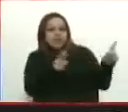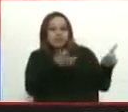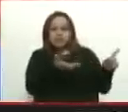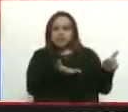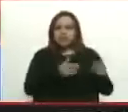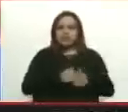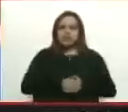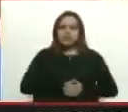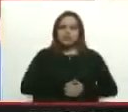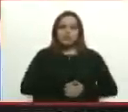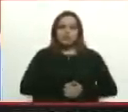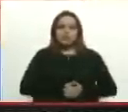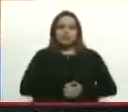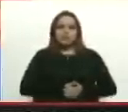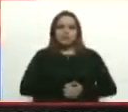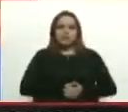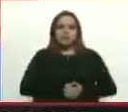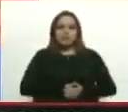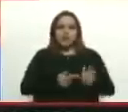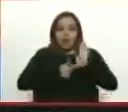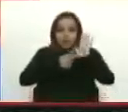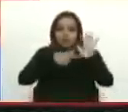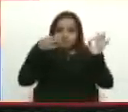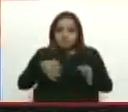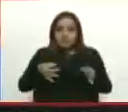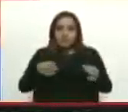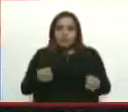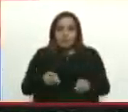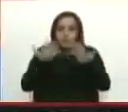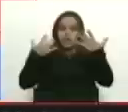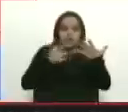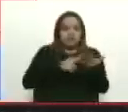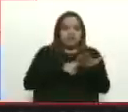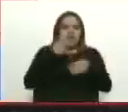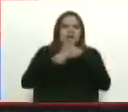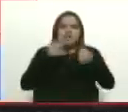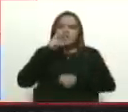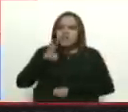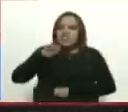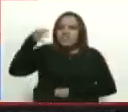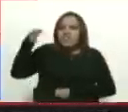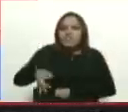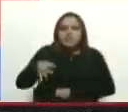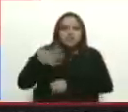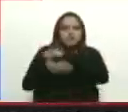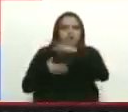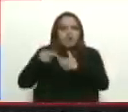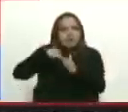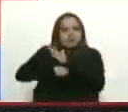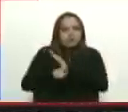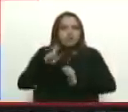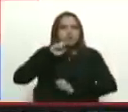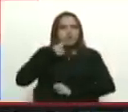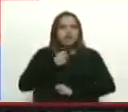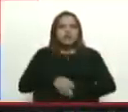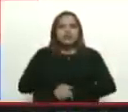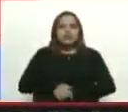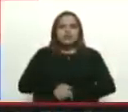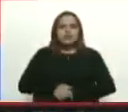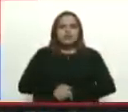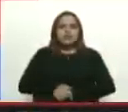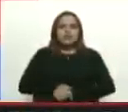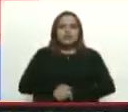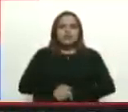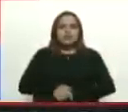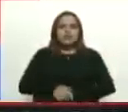De repente la realidad le explota en la cara y los hace ver lo que está ocurriendo de verdad. Y más millones,